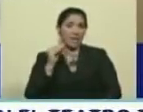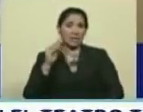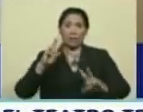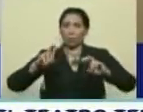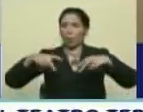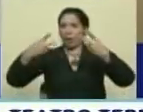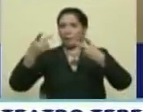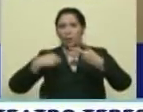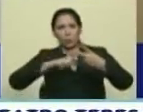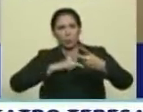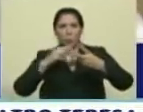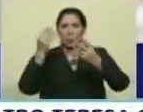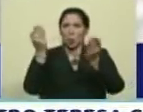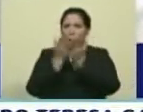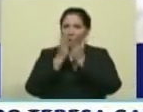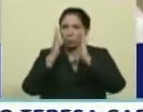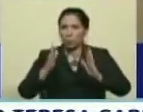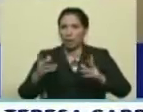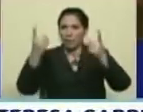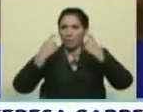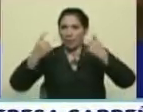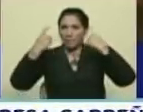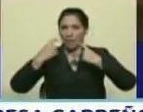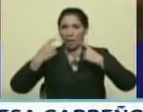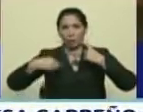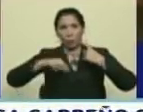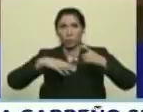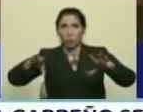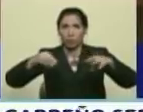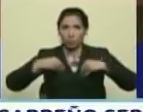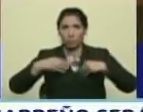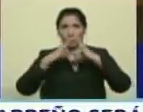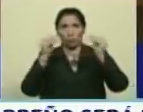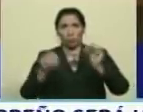estudiamos entre todos y la asumimos entre todos,